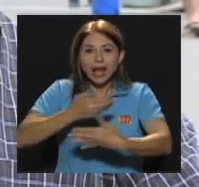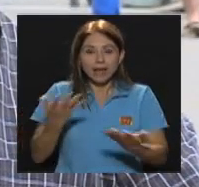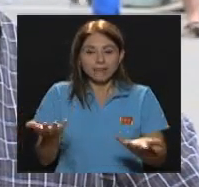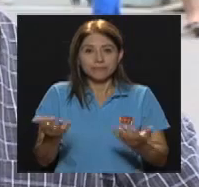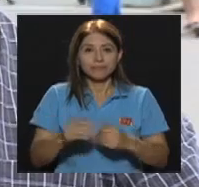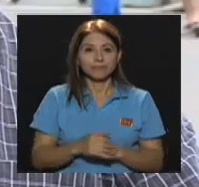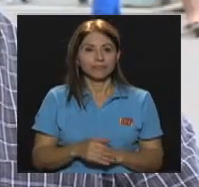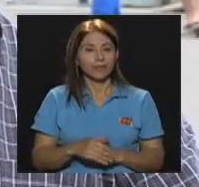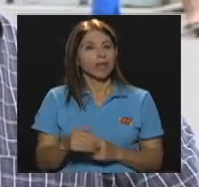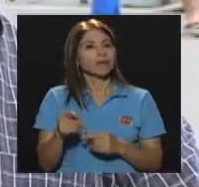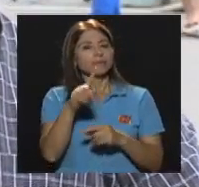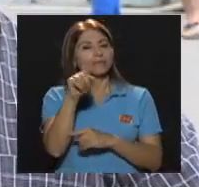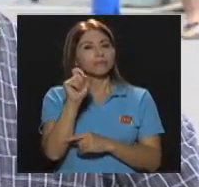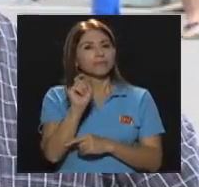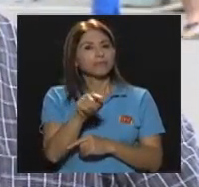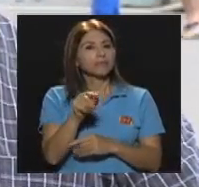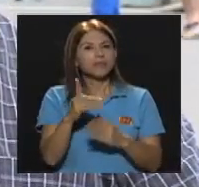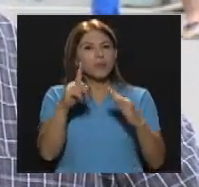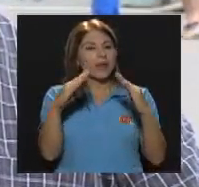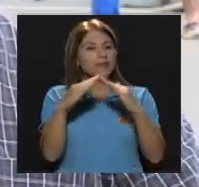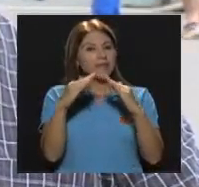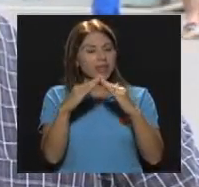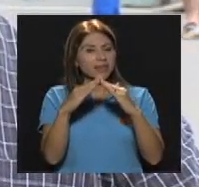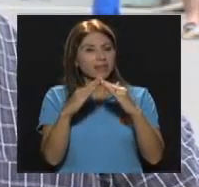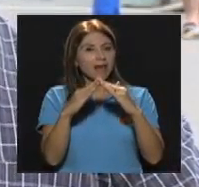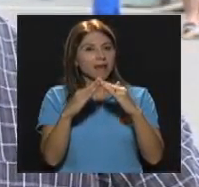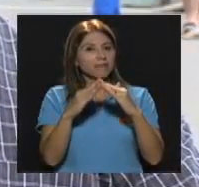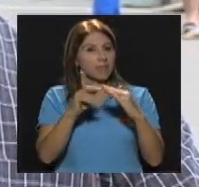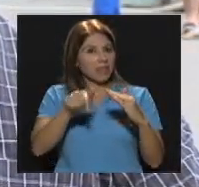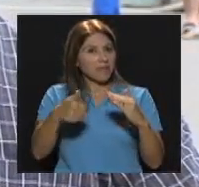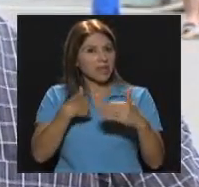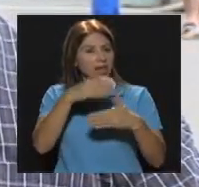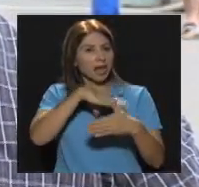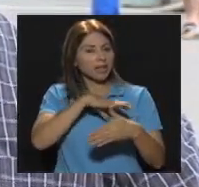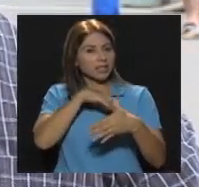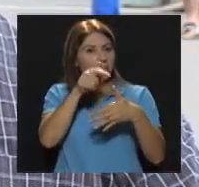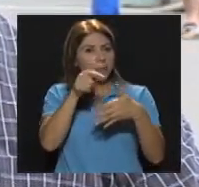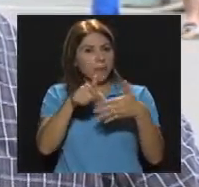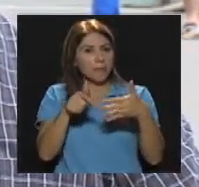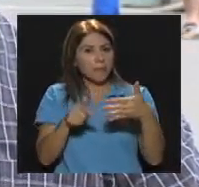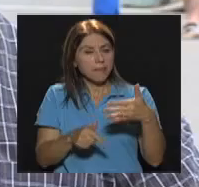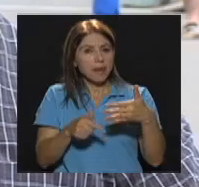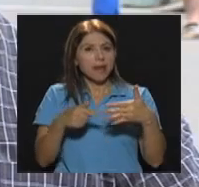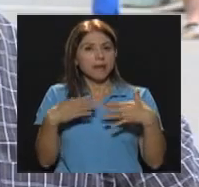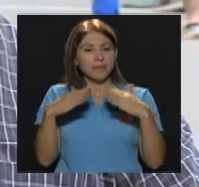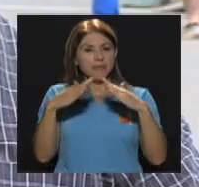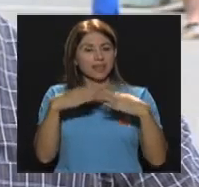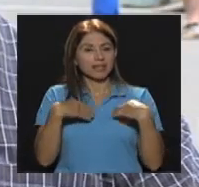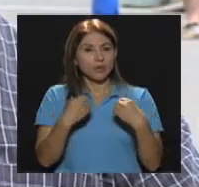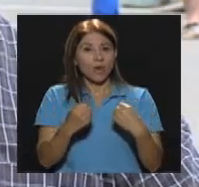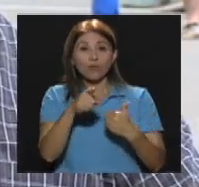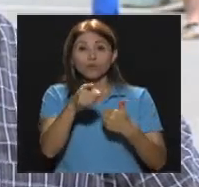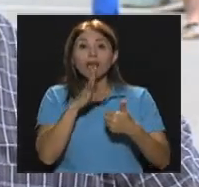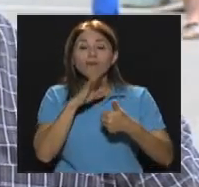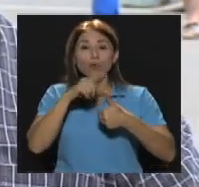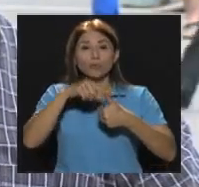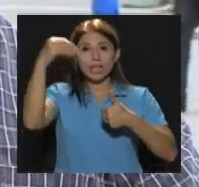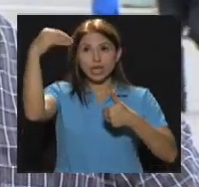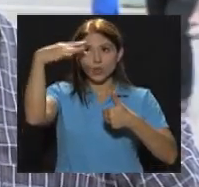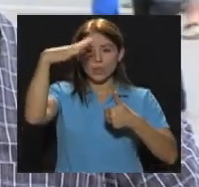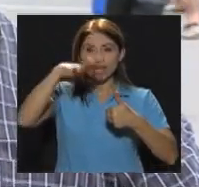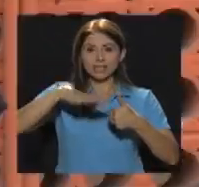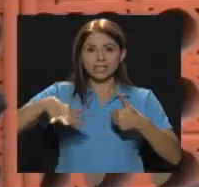tener una vivienda para ser considerada como una vivienda saludable. Ya usted mencionaba la parte de la iluminación y la